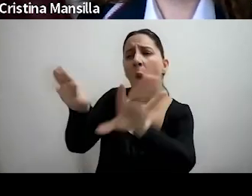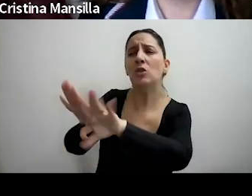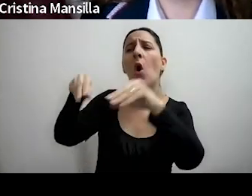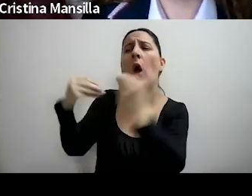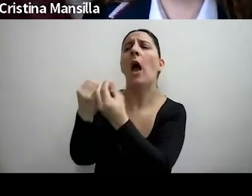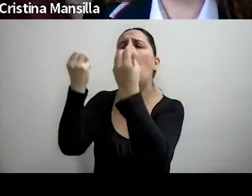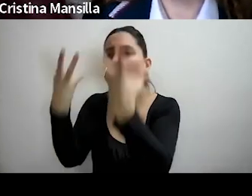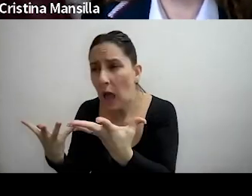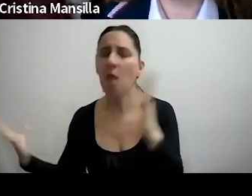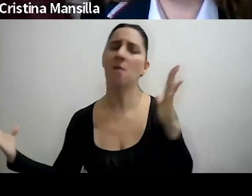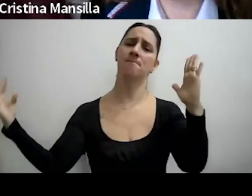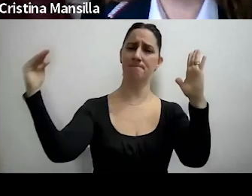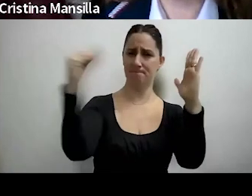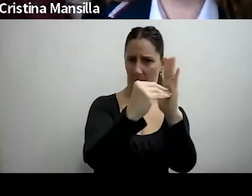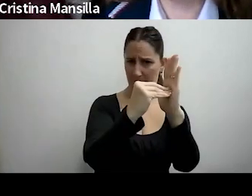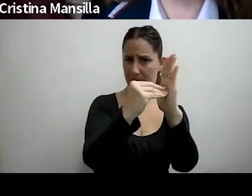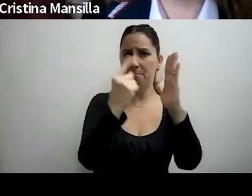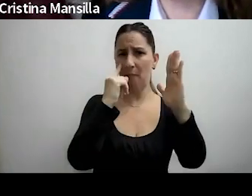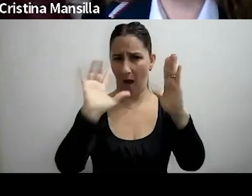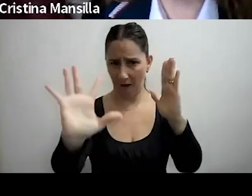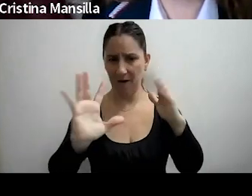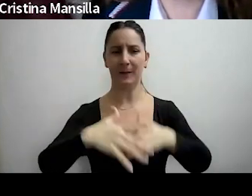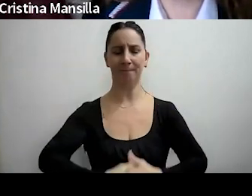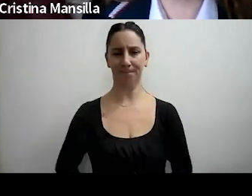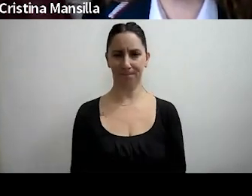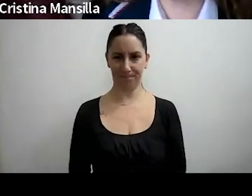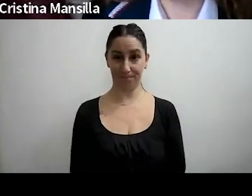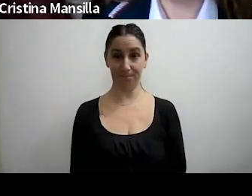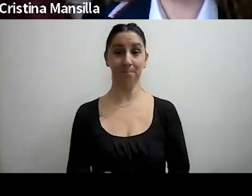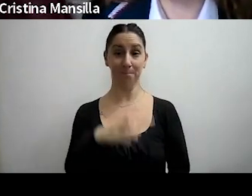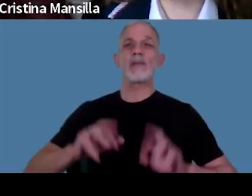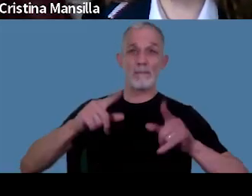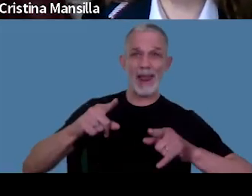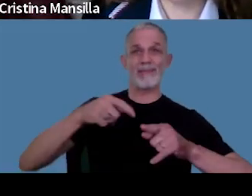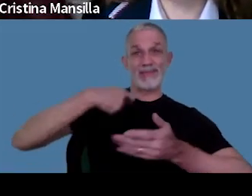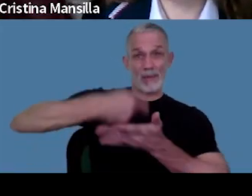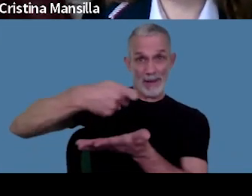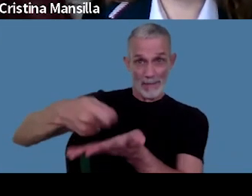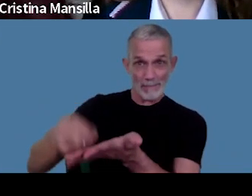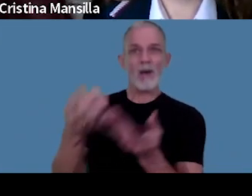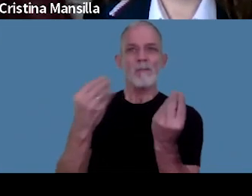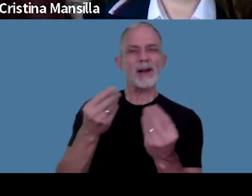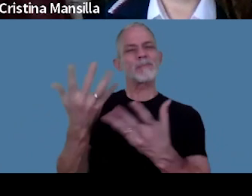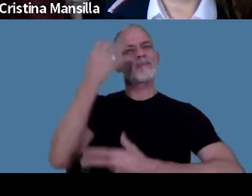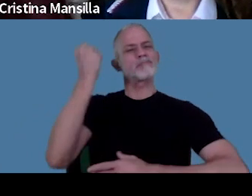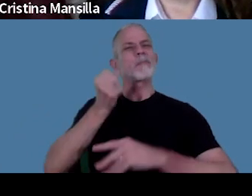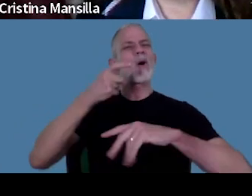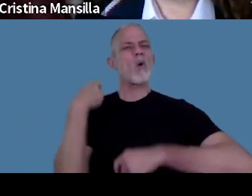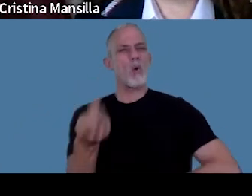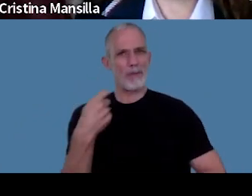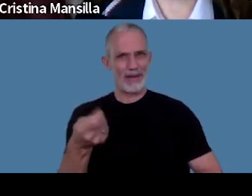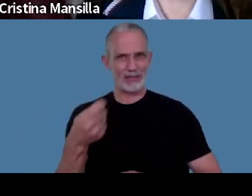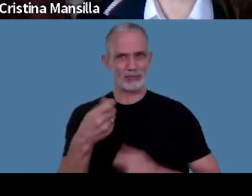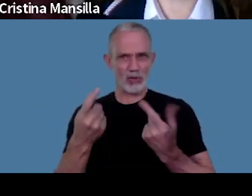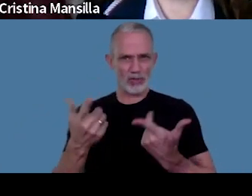incorporación a esta ley y a este plan de pagos para poder acceder a la jubilación.